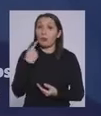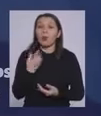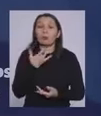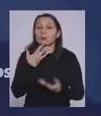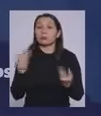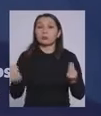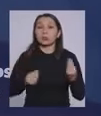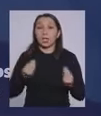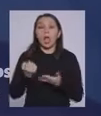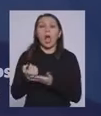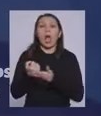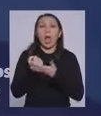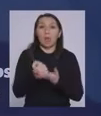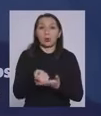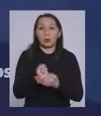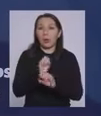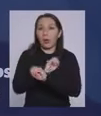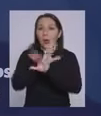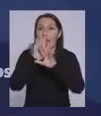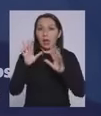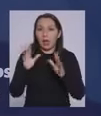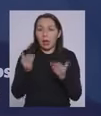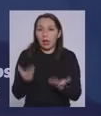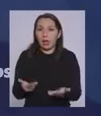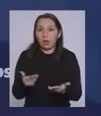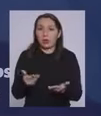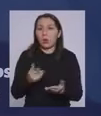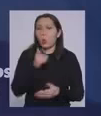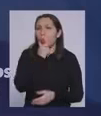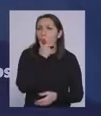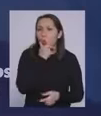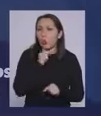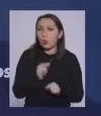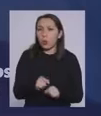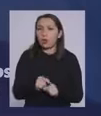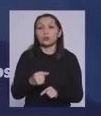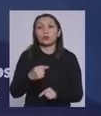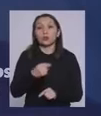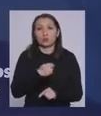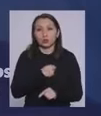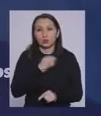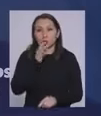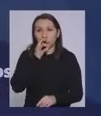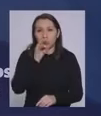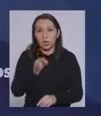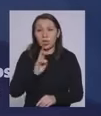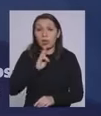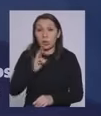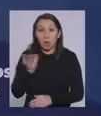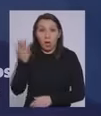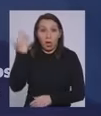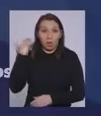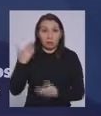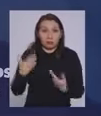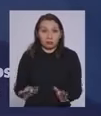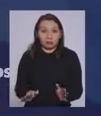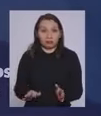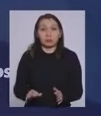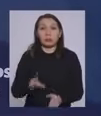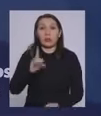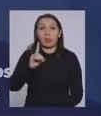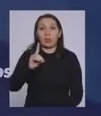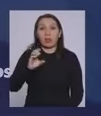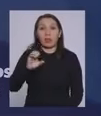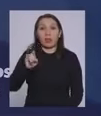porque ayuda a clarificar las dudas. Y yo lo dije en la respuesta anterior. El